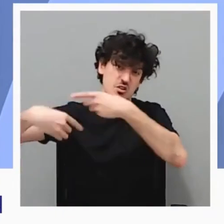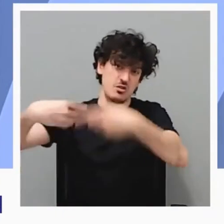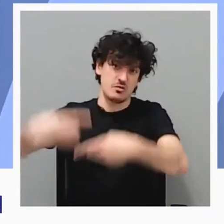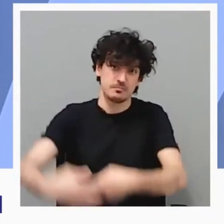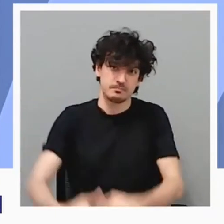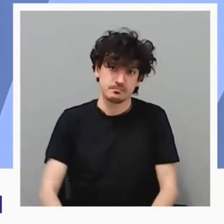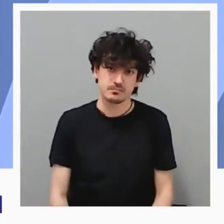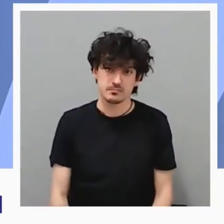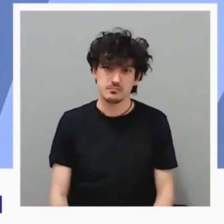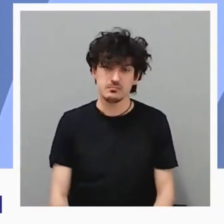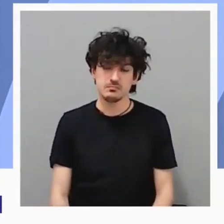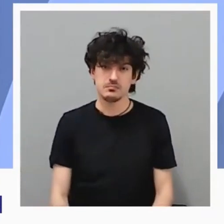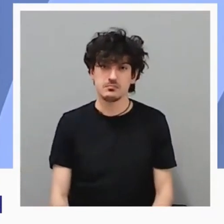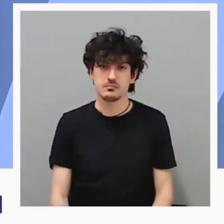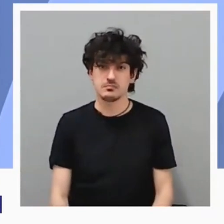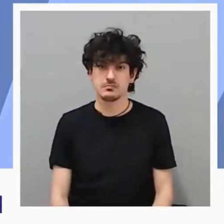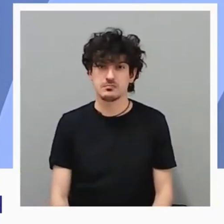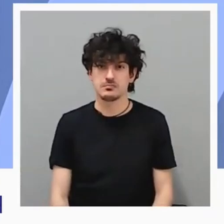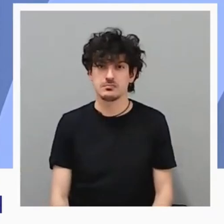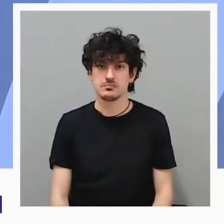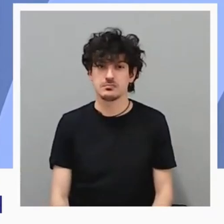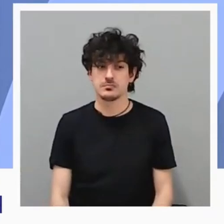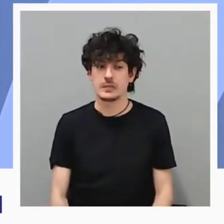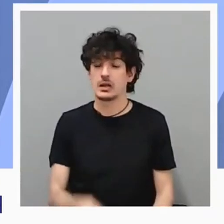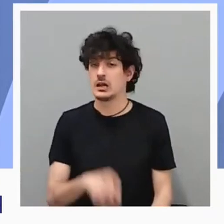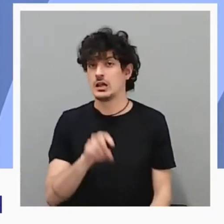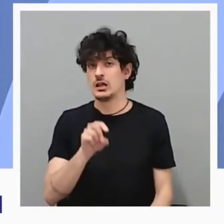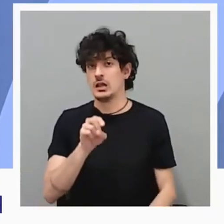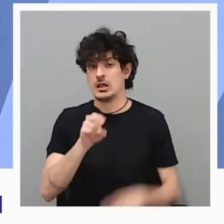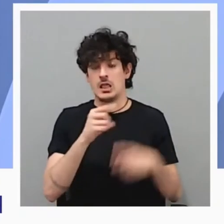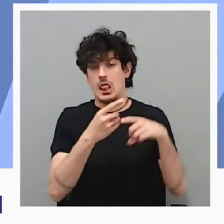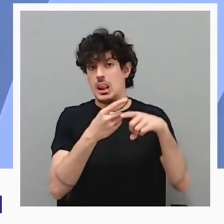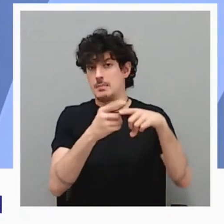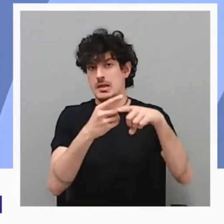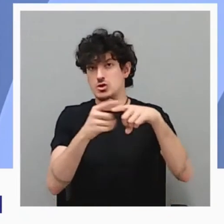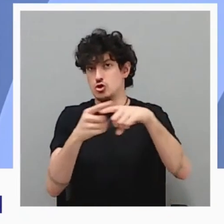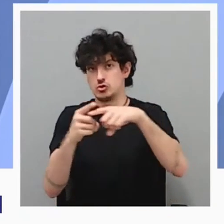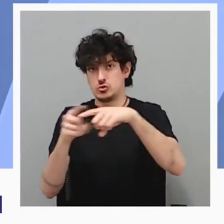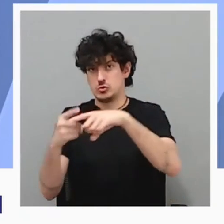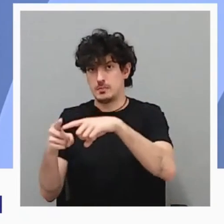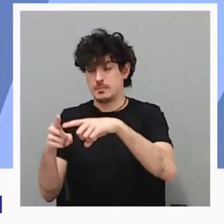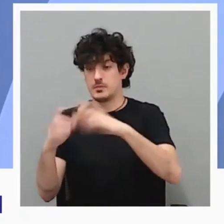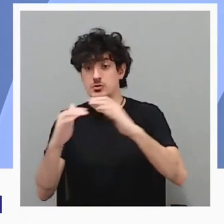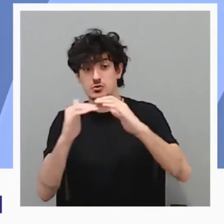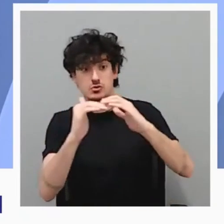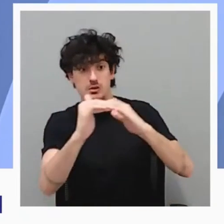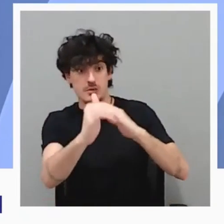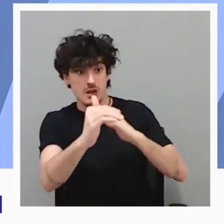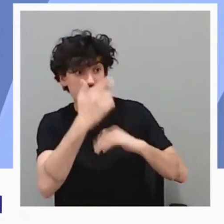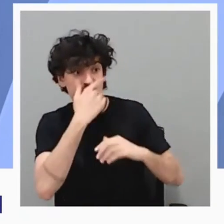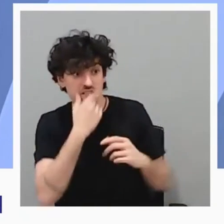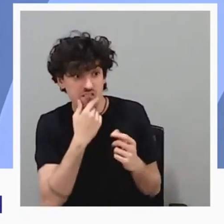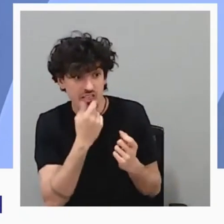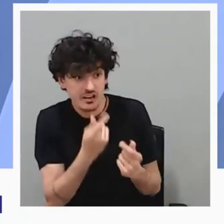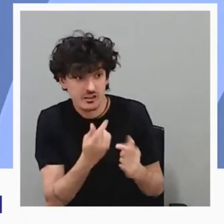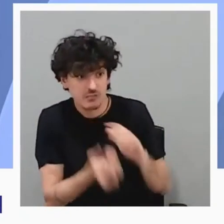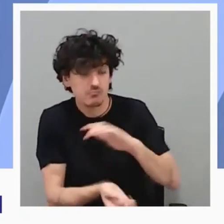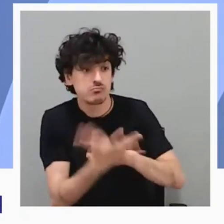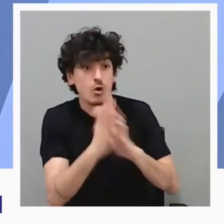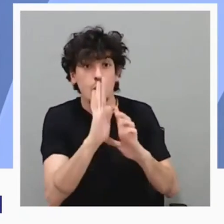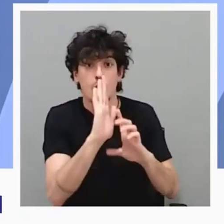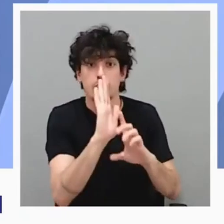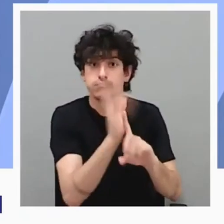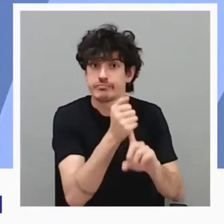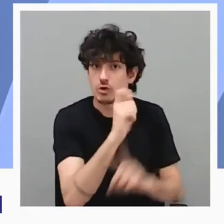Yo creo que ahí los elementos que pueden facilitar la sostenibilidad, la perdurabilidad,